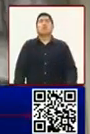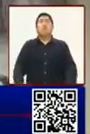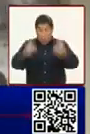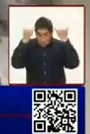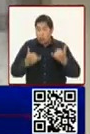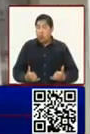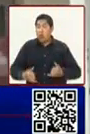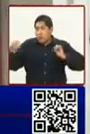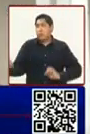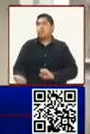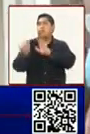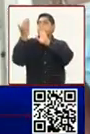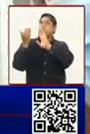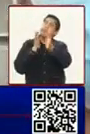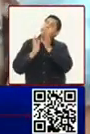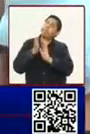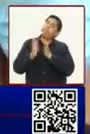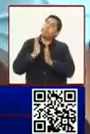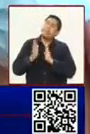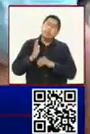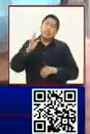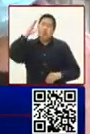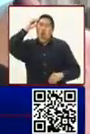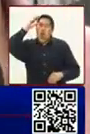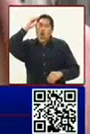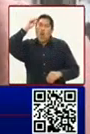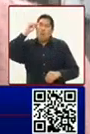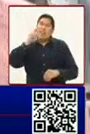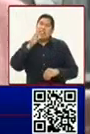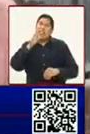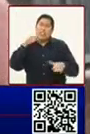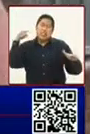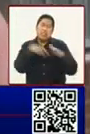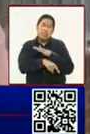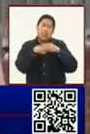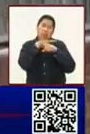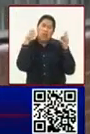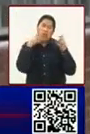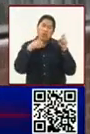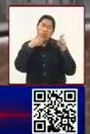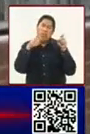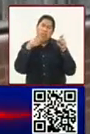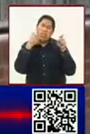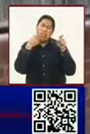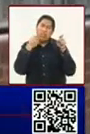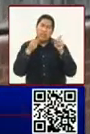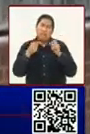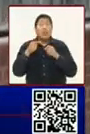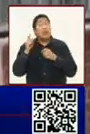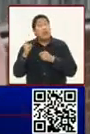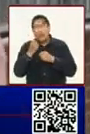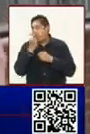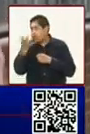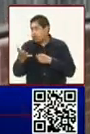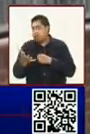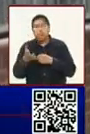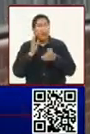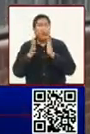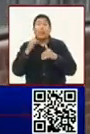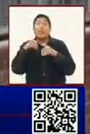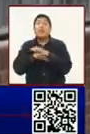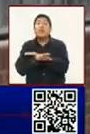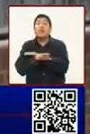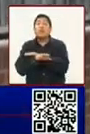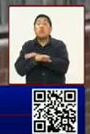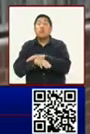Hoy se realizó la declaración informativa del principal autor de este feminicidio. ¿Qué es lo que dijo él? Porque esta declaración la realizó justamente dentro